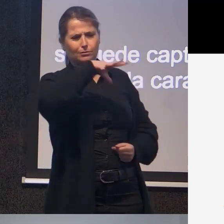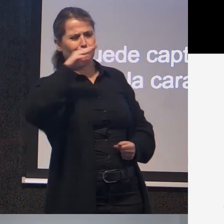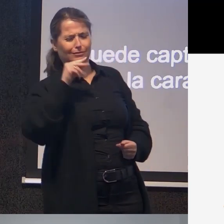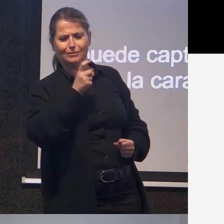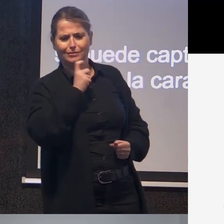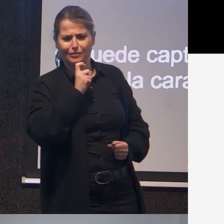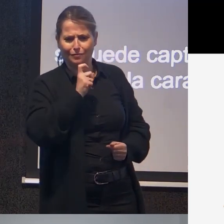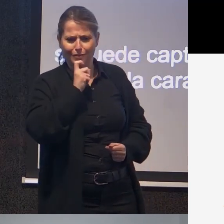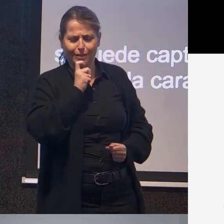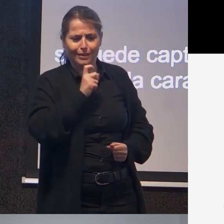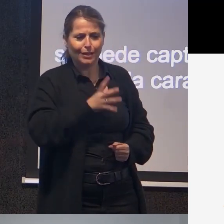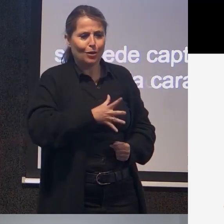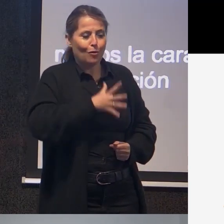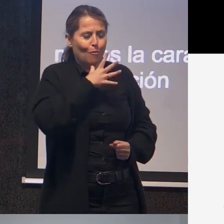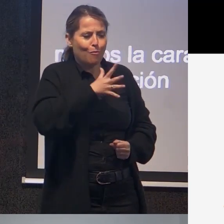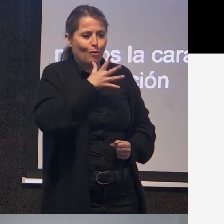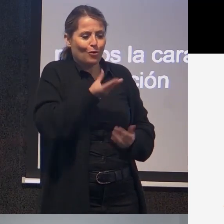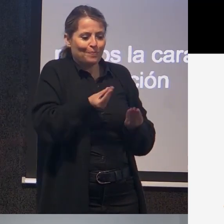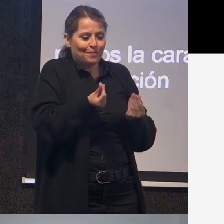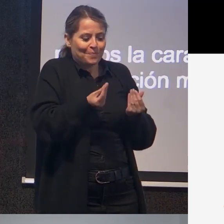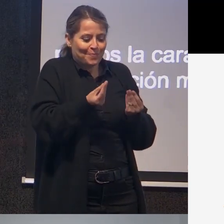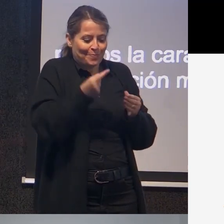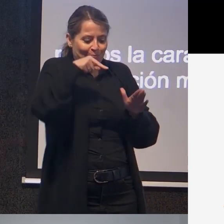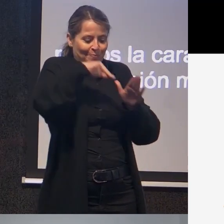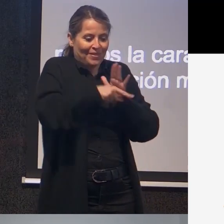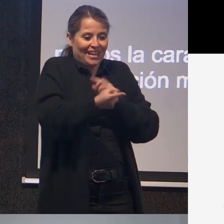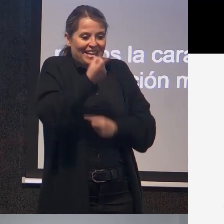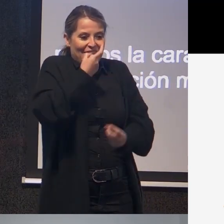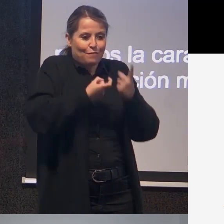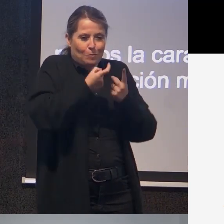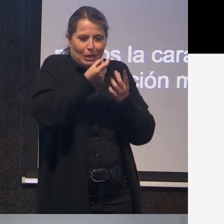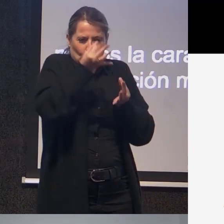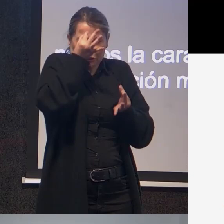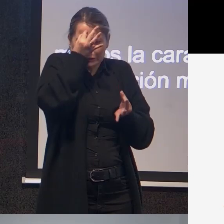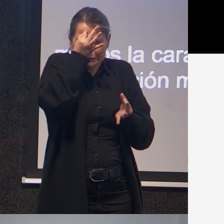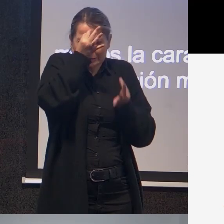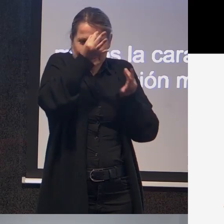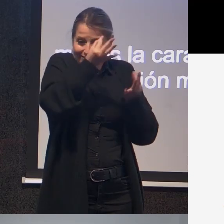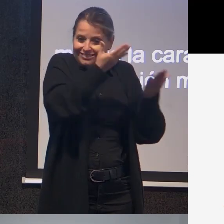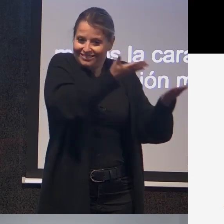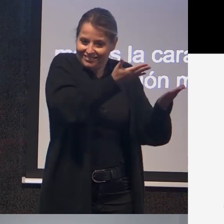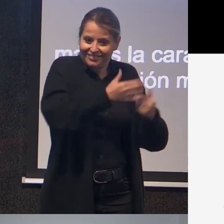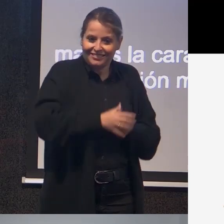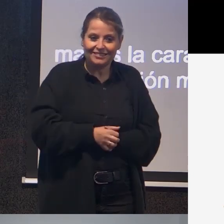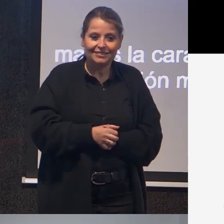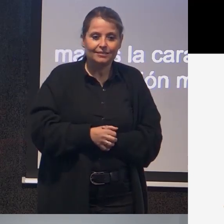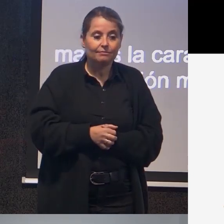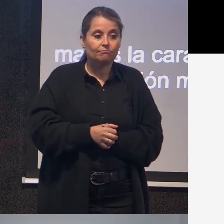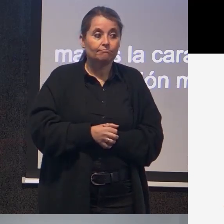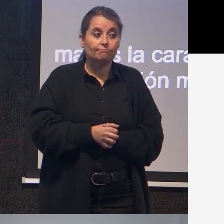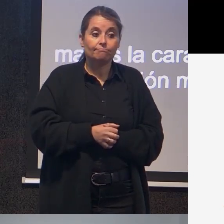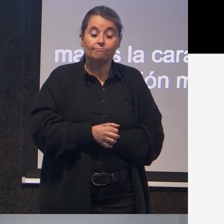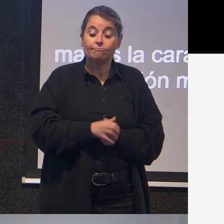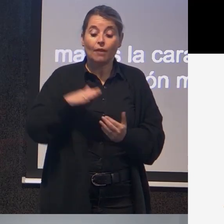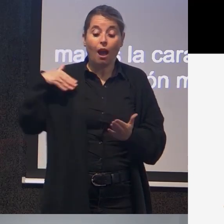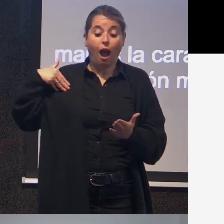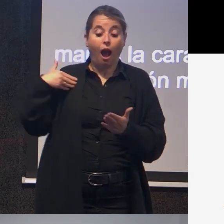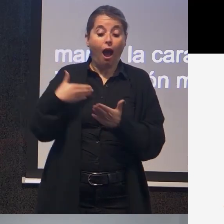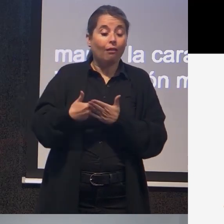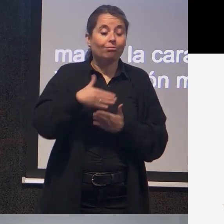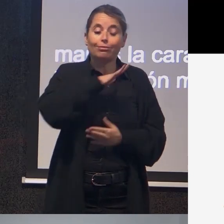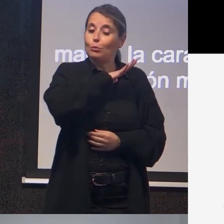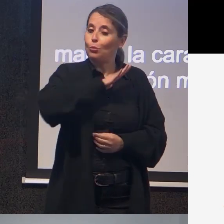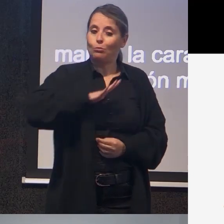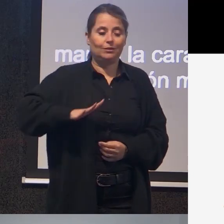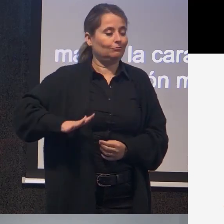porque es una información mucho más detallada. Y de momento no es